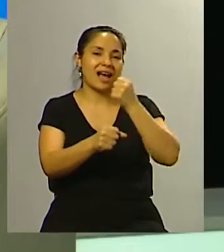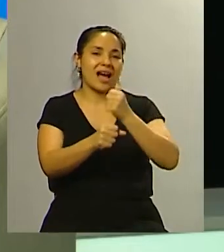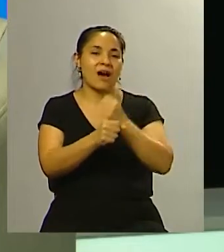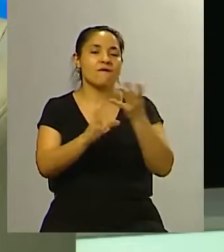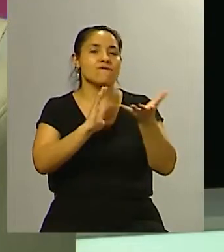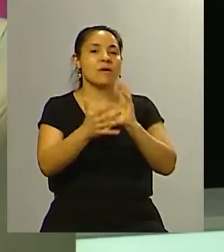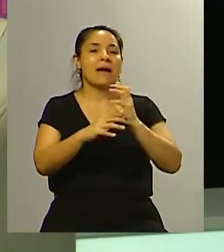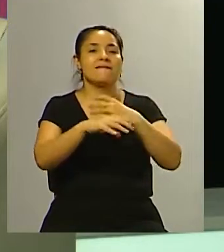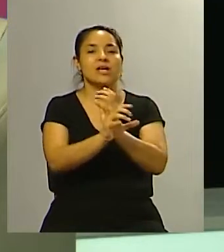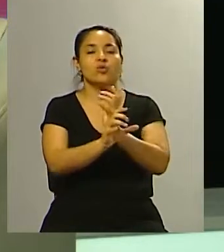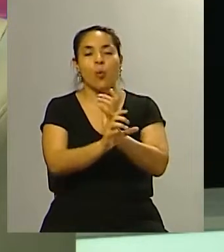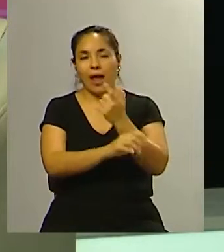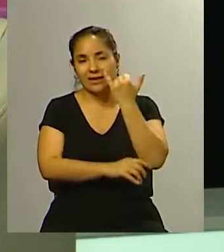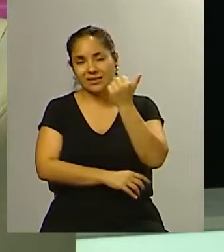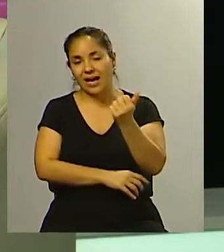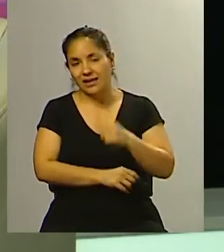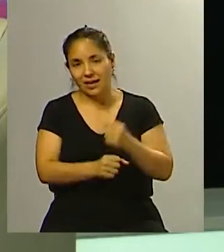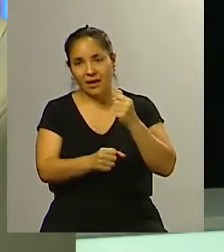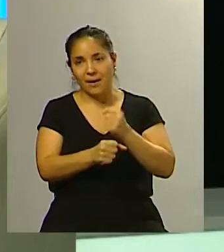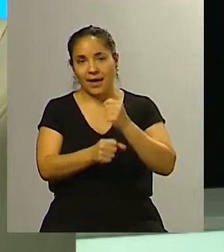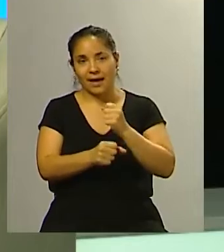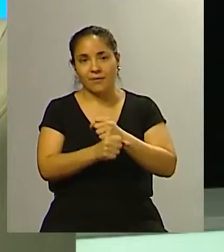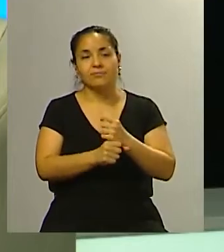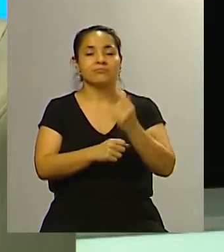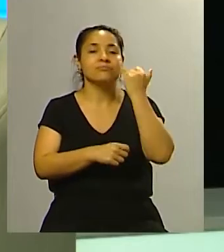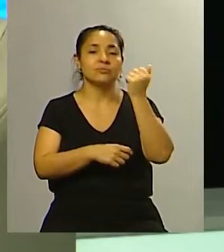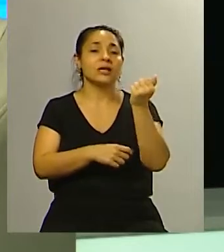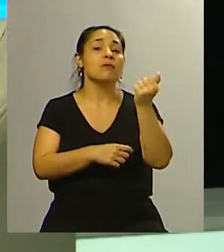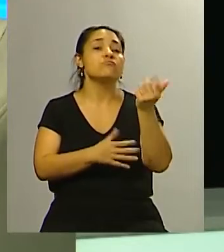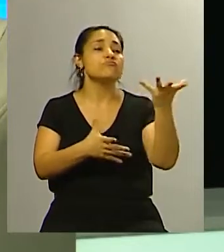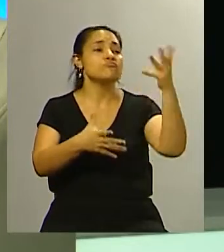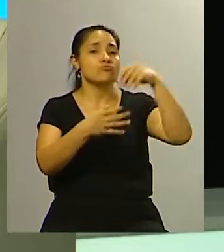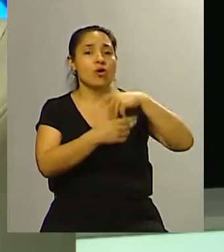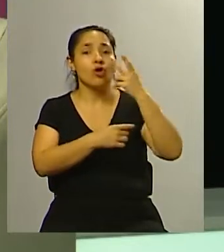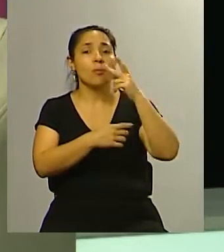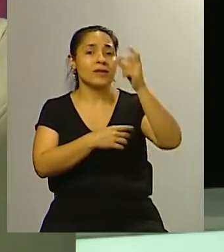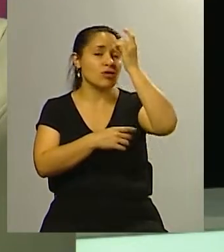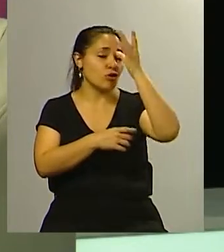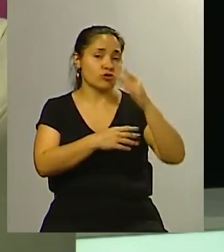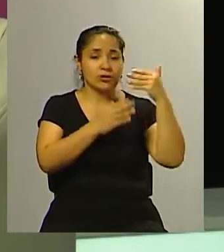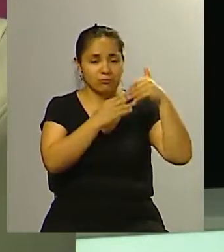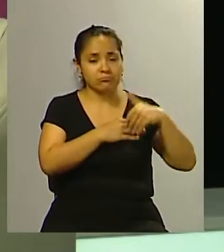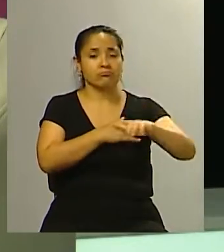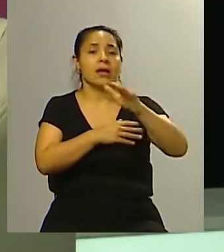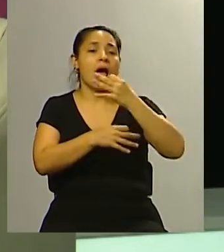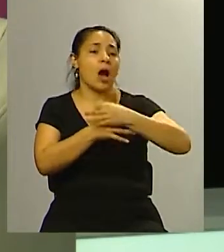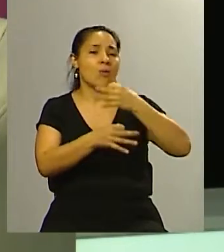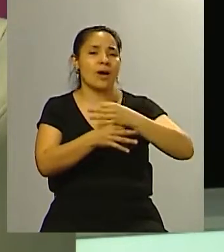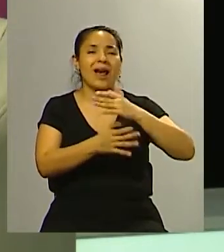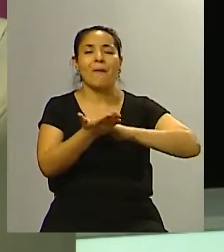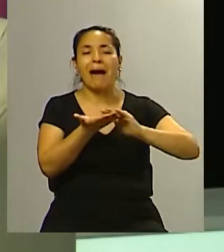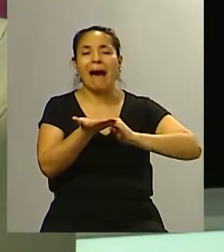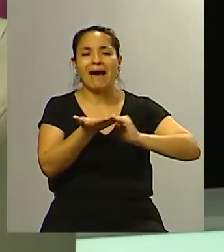de virtualidad. Las gestiones anteriores ya habían implementado la virtualidad desde el 2012, entonces era una escuela que ya tenía una